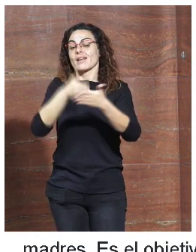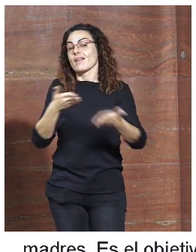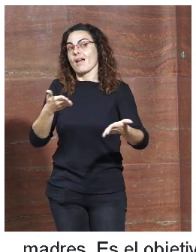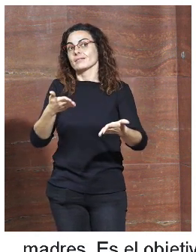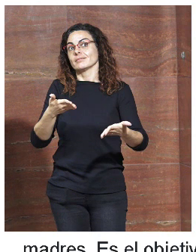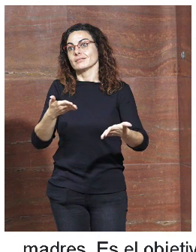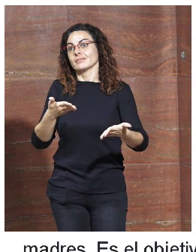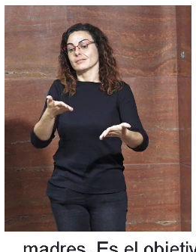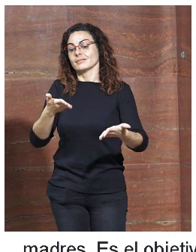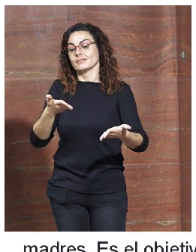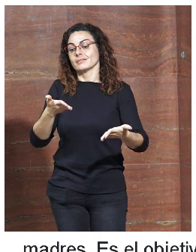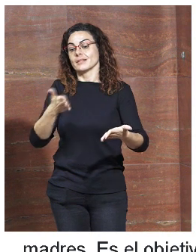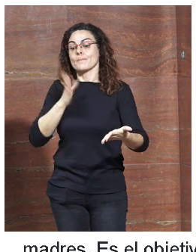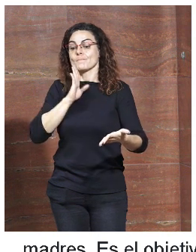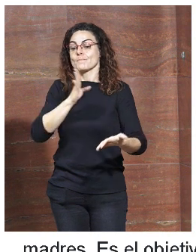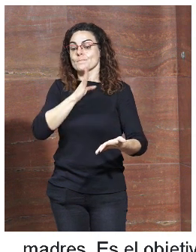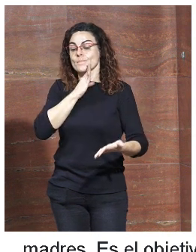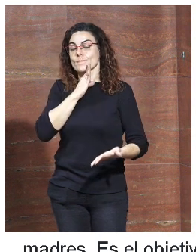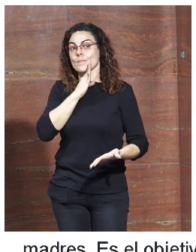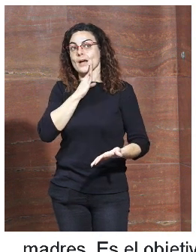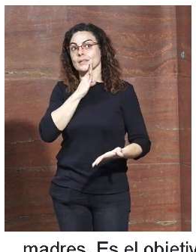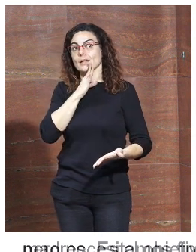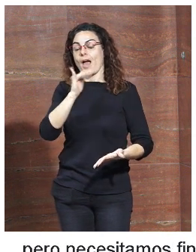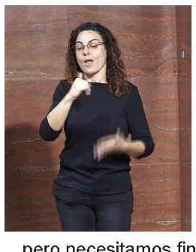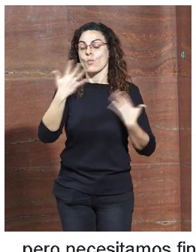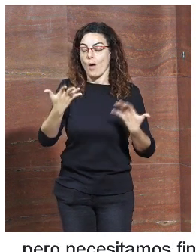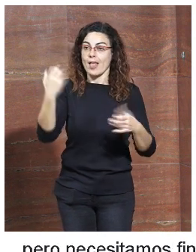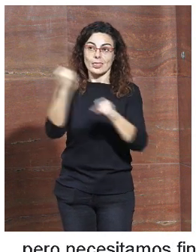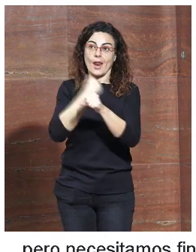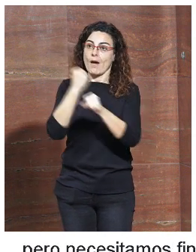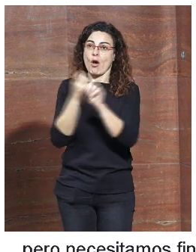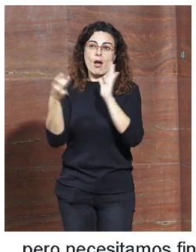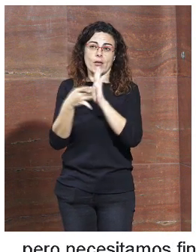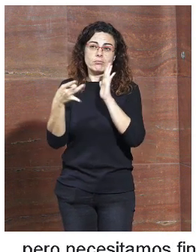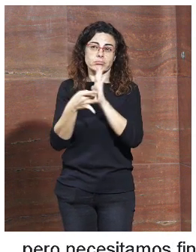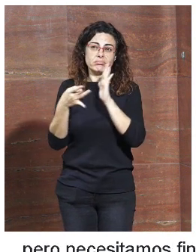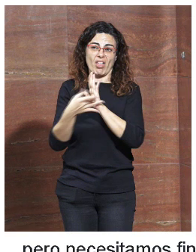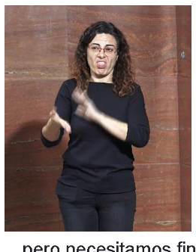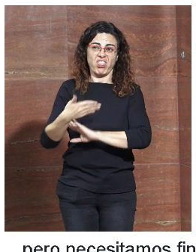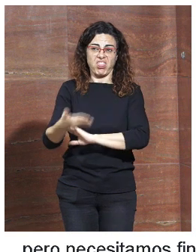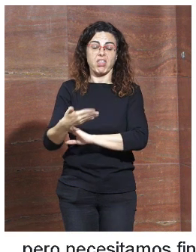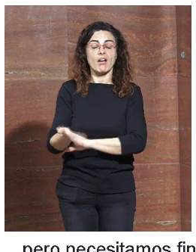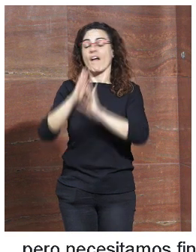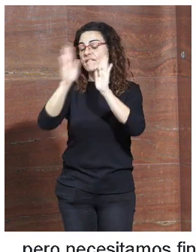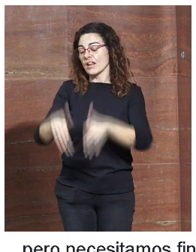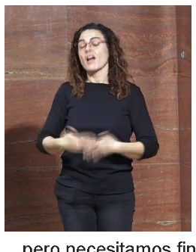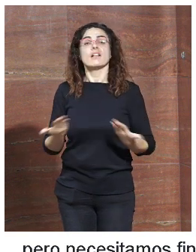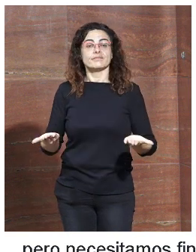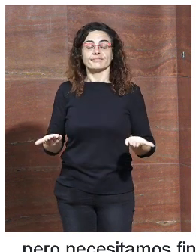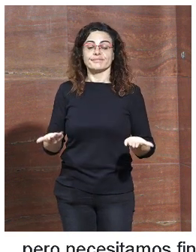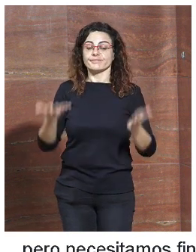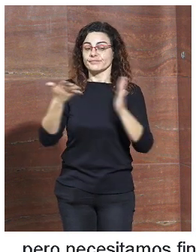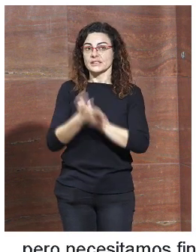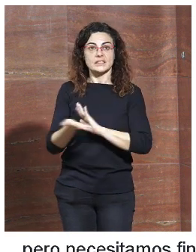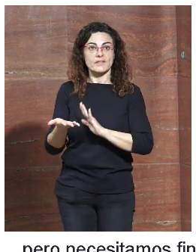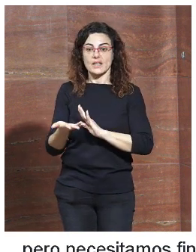que encuentran las madres son los trabajos de poca calidad, esos trabajos que hace, pues al final son